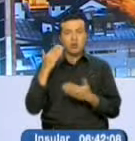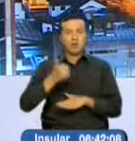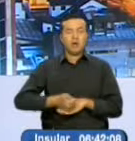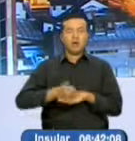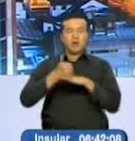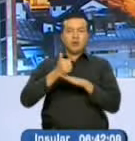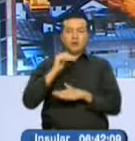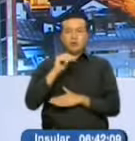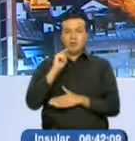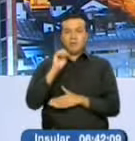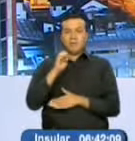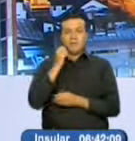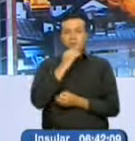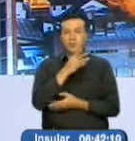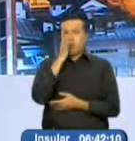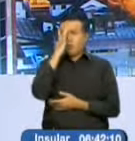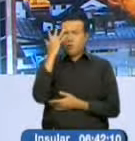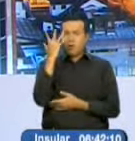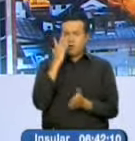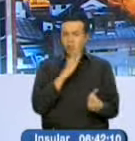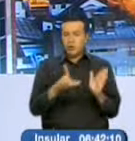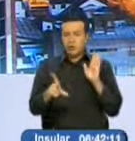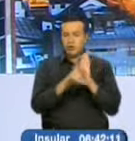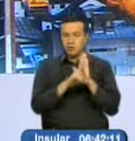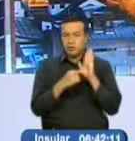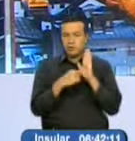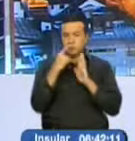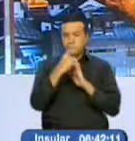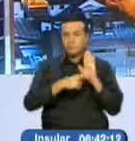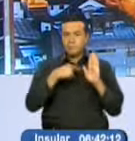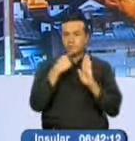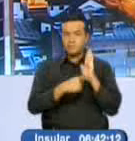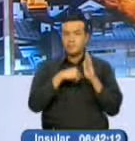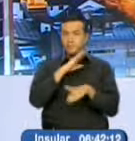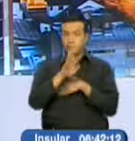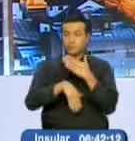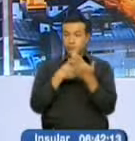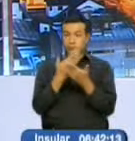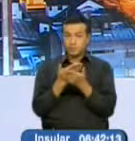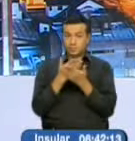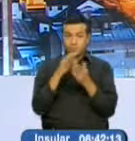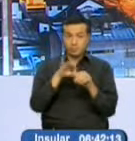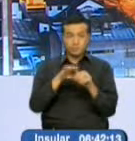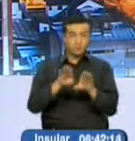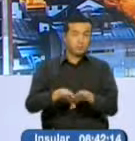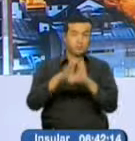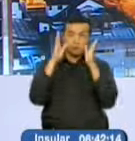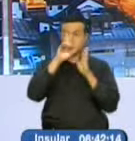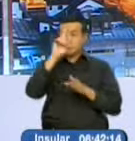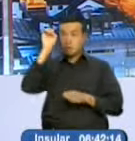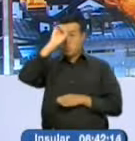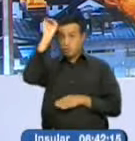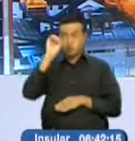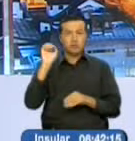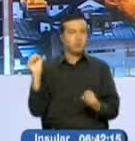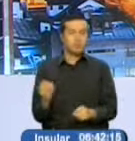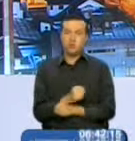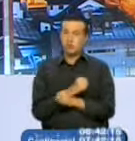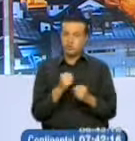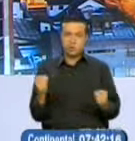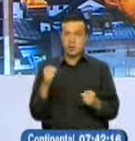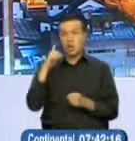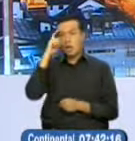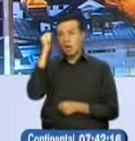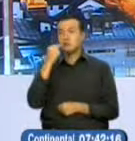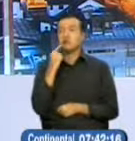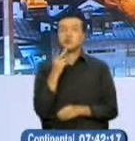del organismo electoral explicó por qué, de acuerdo a la ley, no se pueden abrir todas las urnas. Además, criticó al ex candidato Guillermo Lasso, quien anunció que